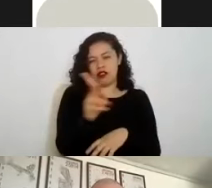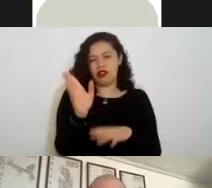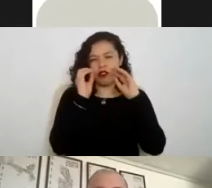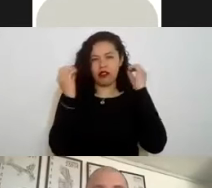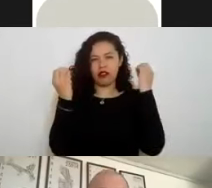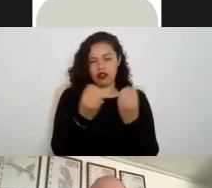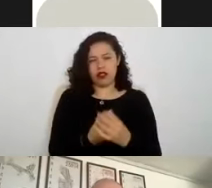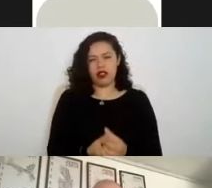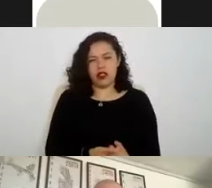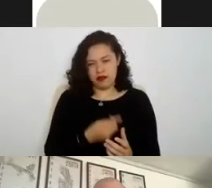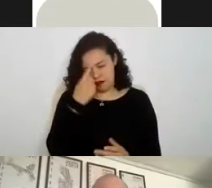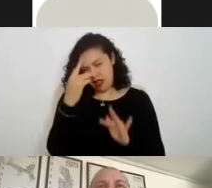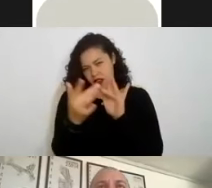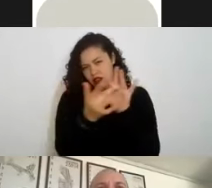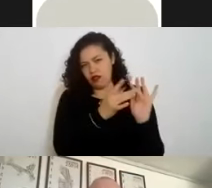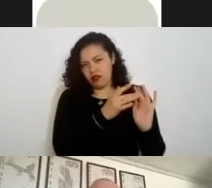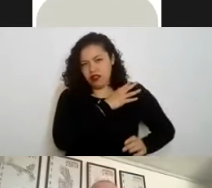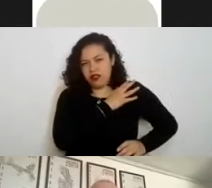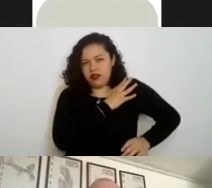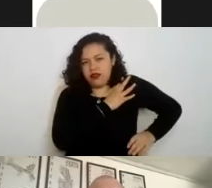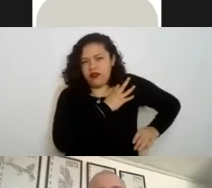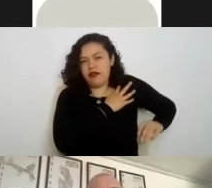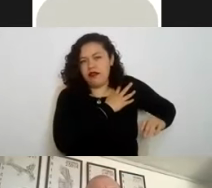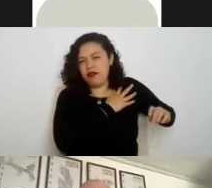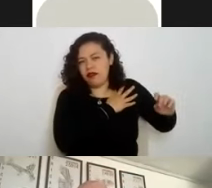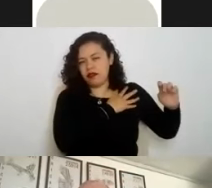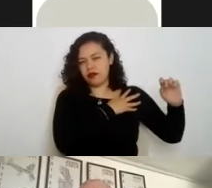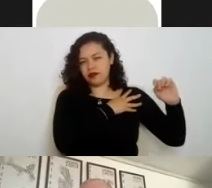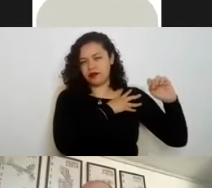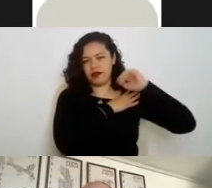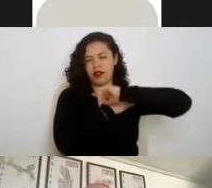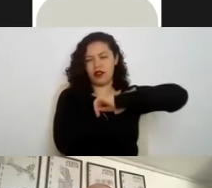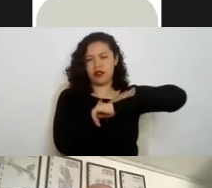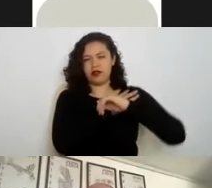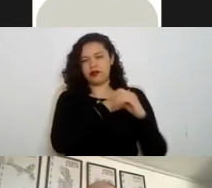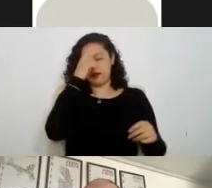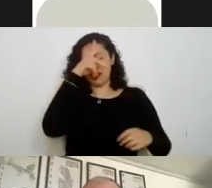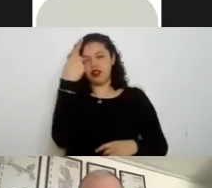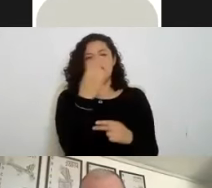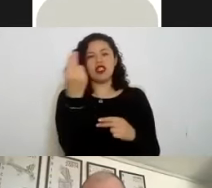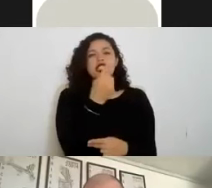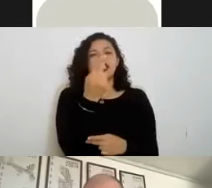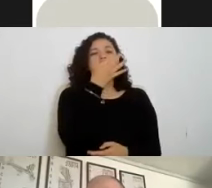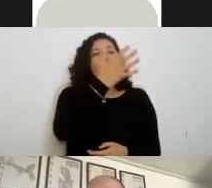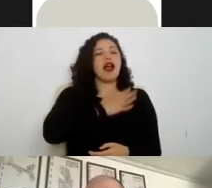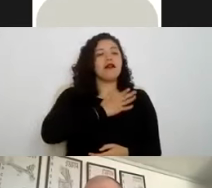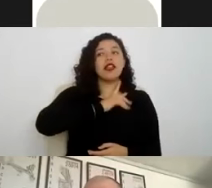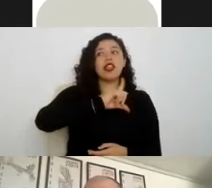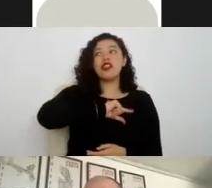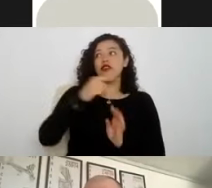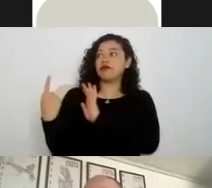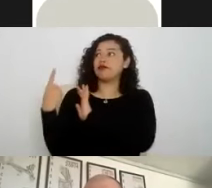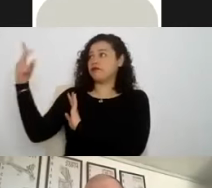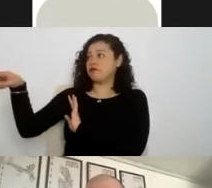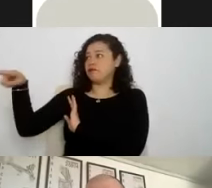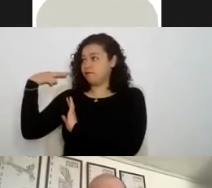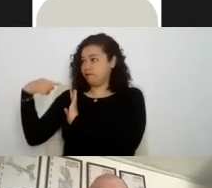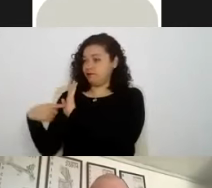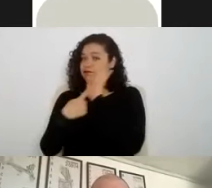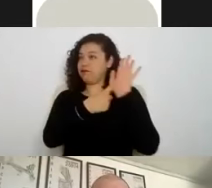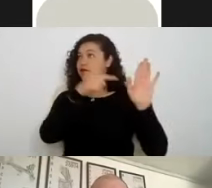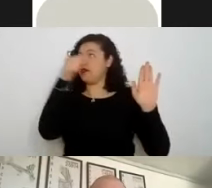un contacto en ese momento y entender sus necesidades. Y ahí lanzamos nosotros nuestra plataforma